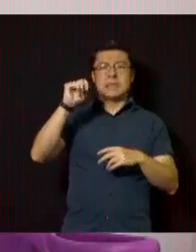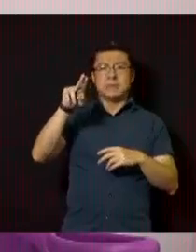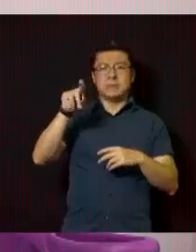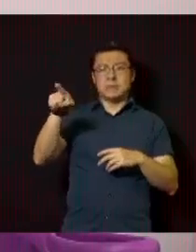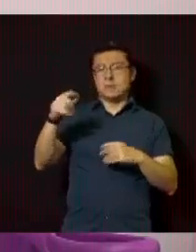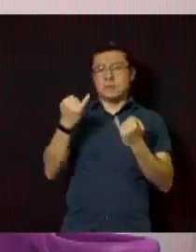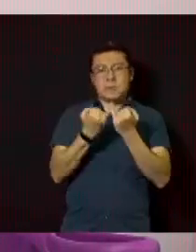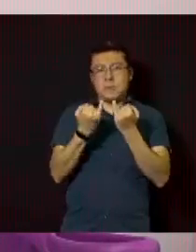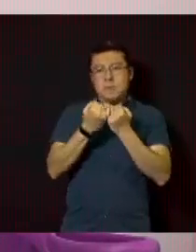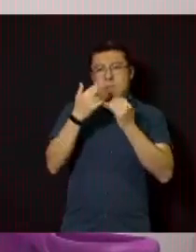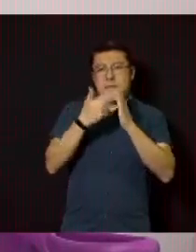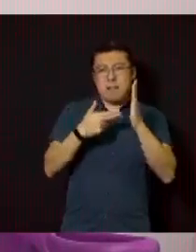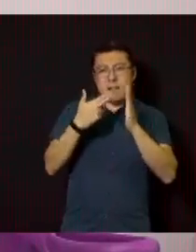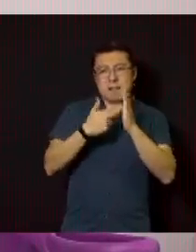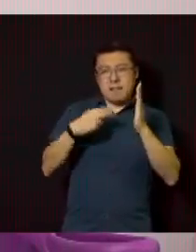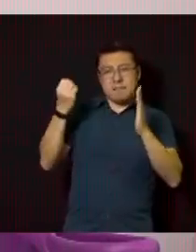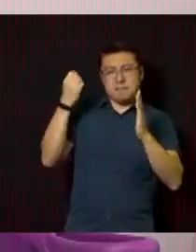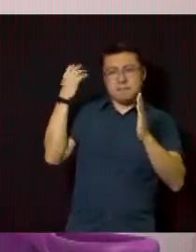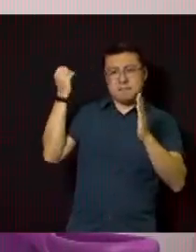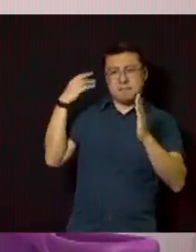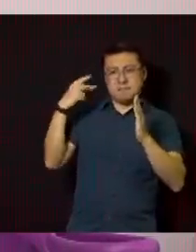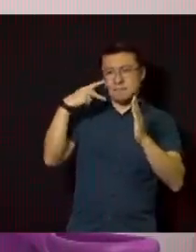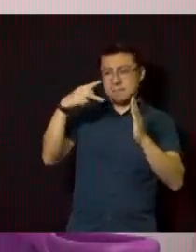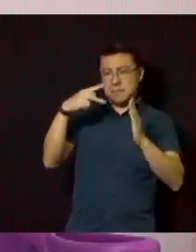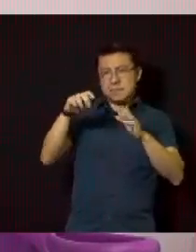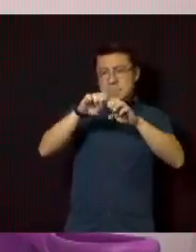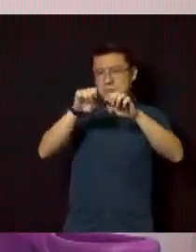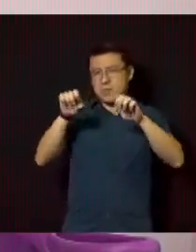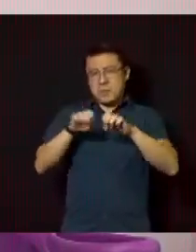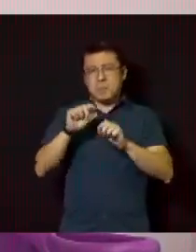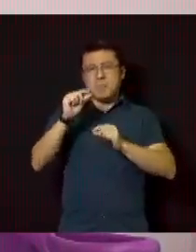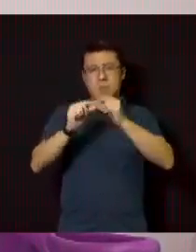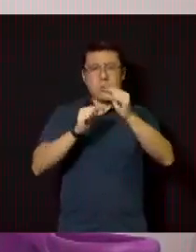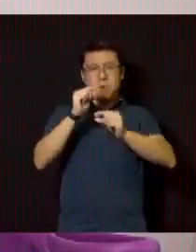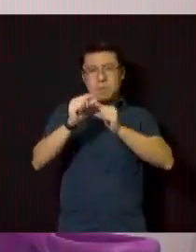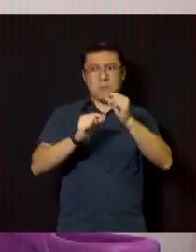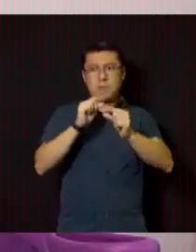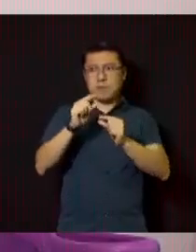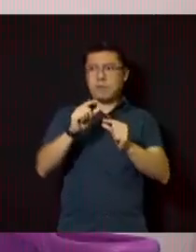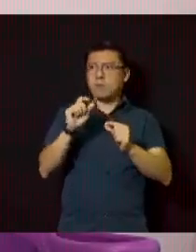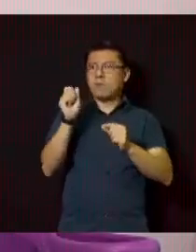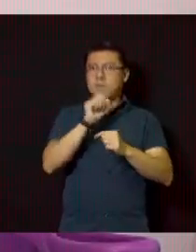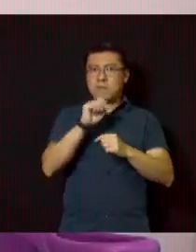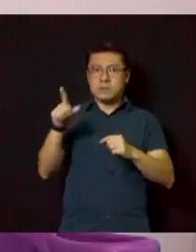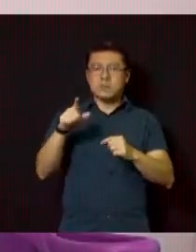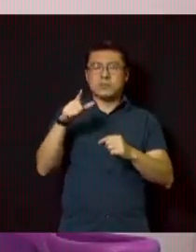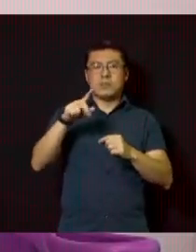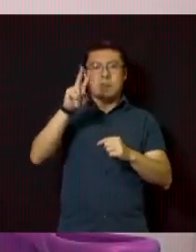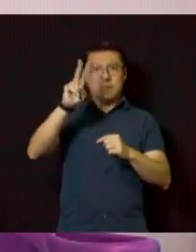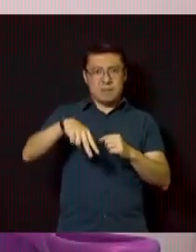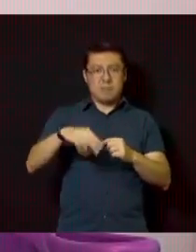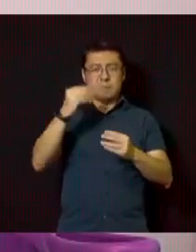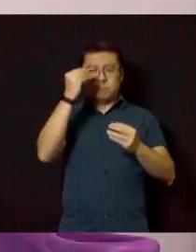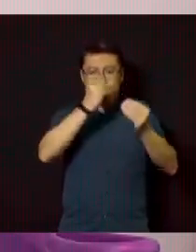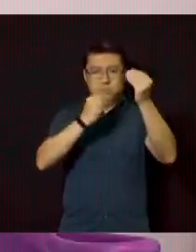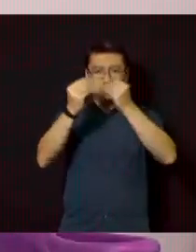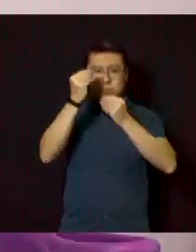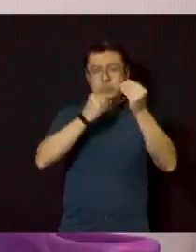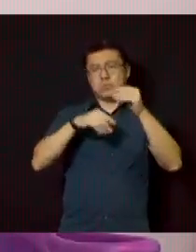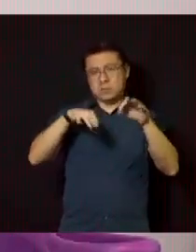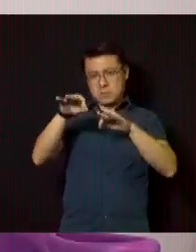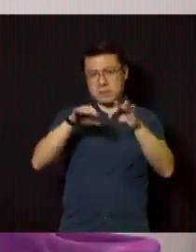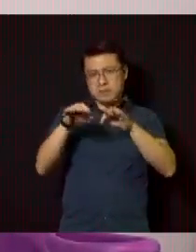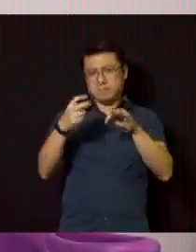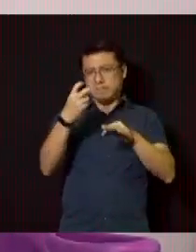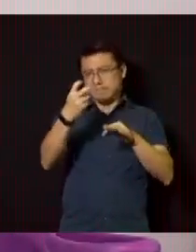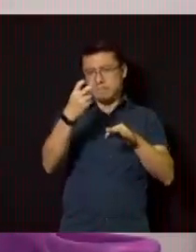tutoriales, y porque además a tu equipo de trabajo se van sumando también profesionales de la belleza, entonces hay maquilladoras, gente que ya empezó a ver